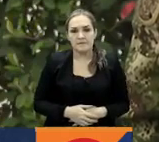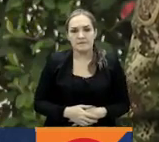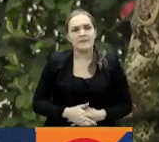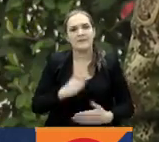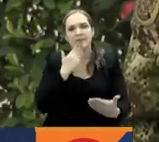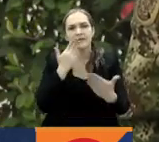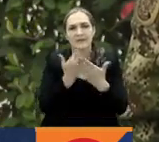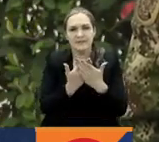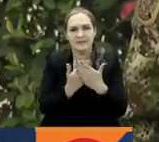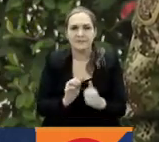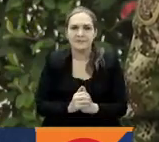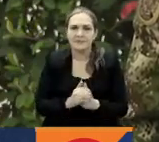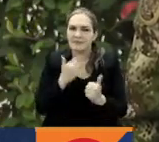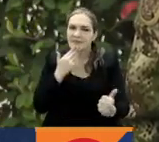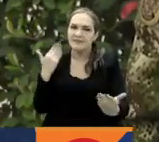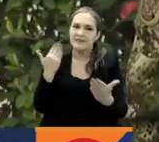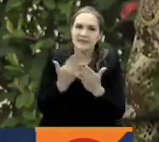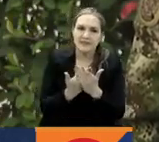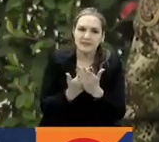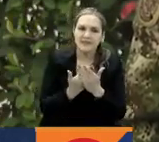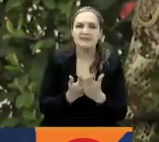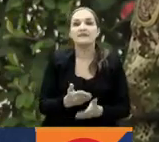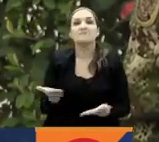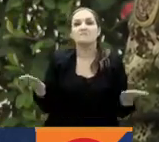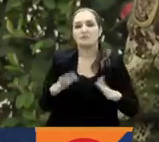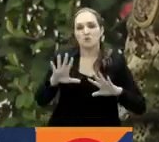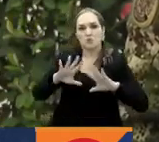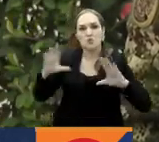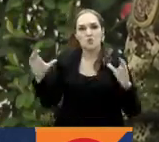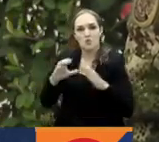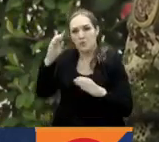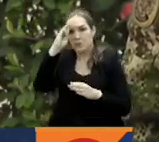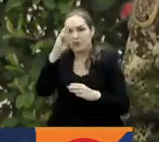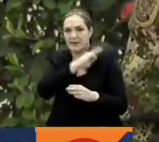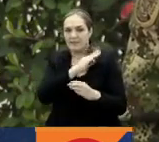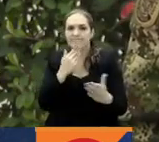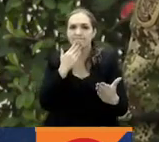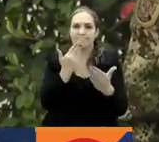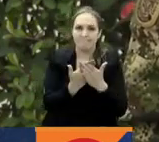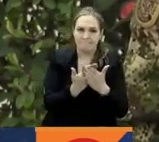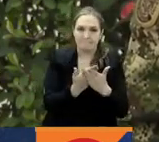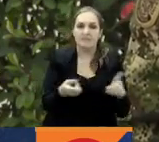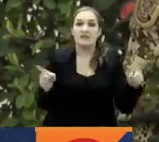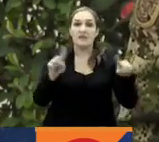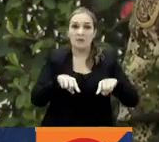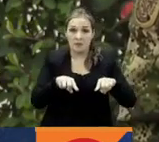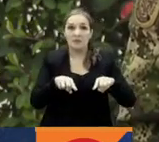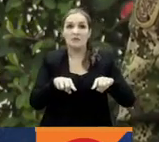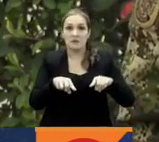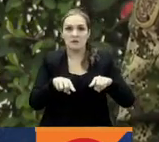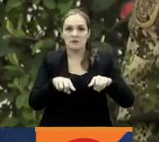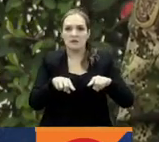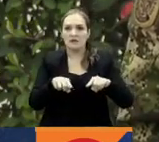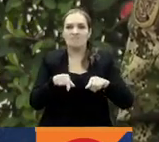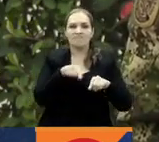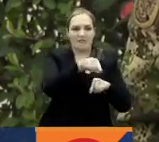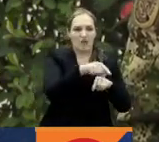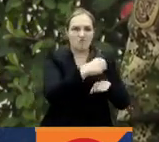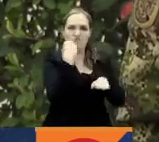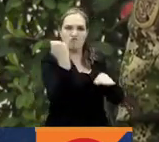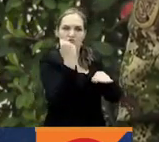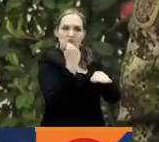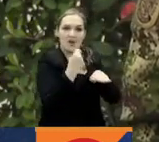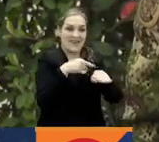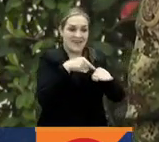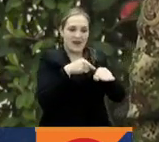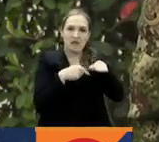Gracias a la reacción de nuestra fuerza pública y de todas maneras a que no funcionó el operativo que ellos tenían desde esa volqueta